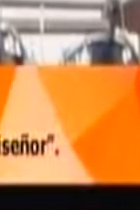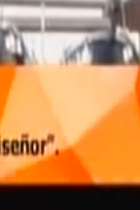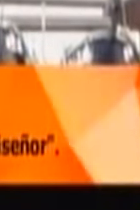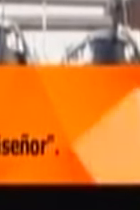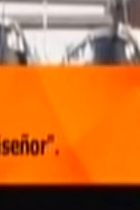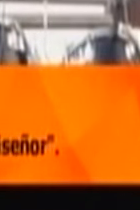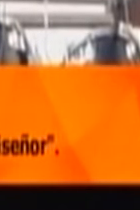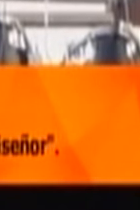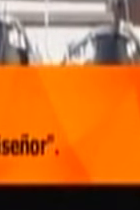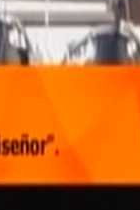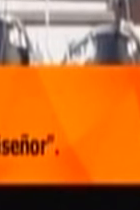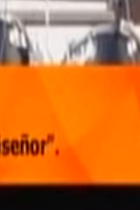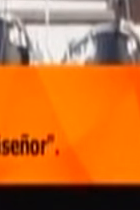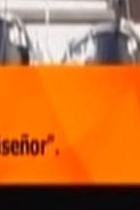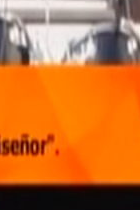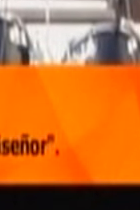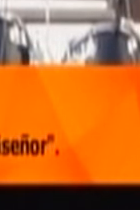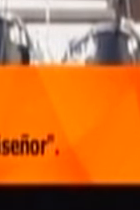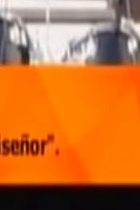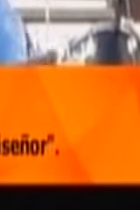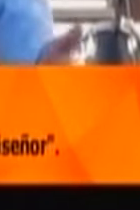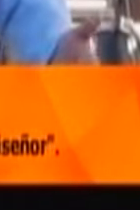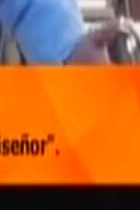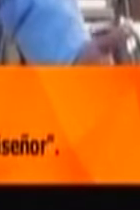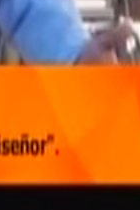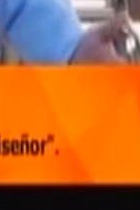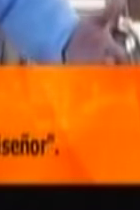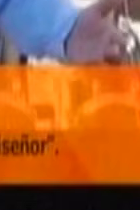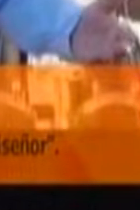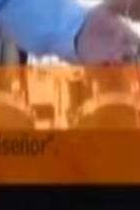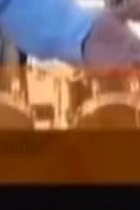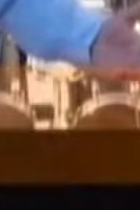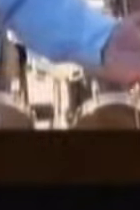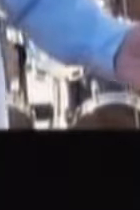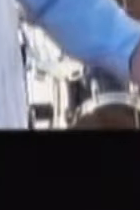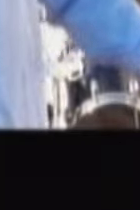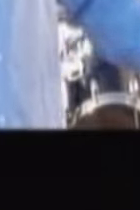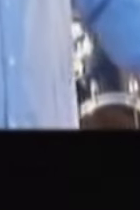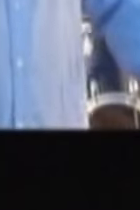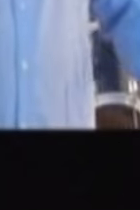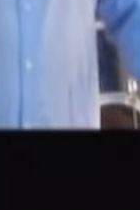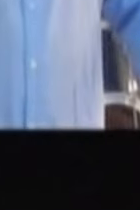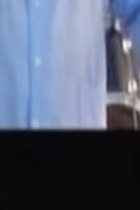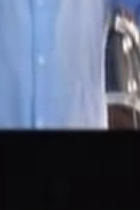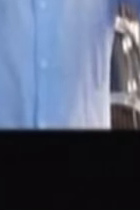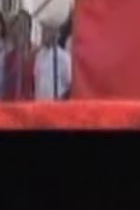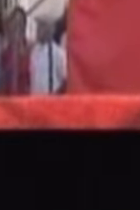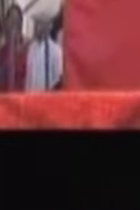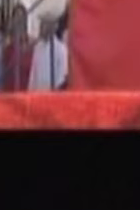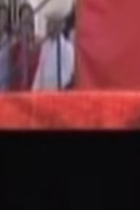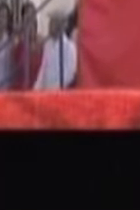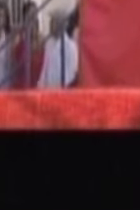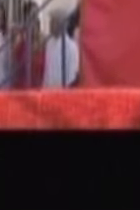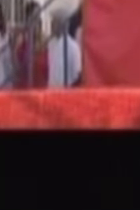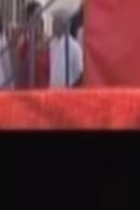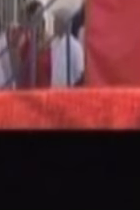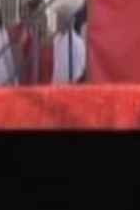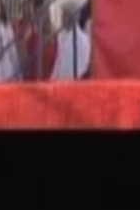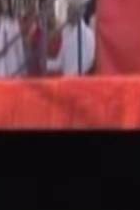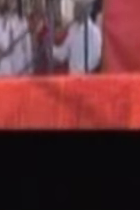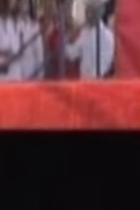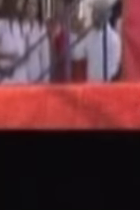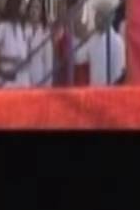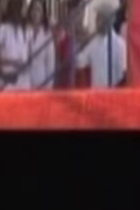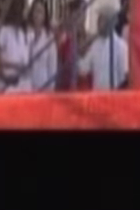y respiré en cada paso que di un aroma de